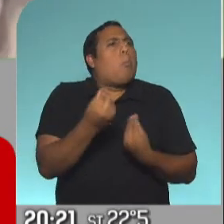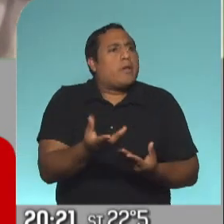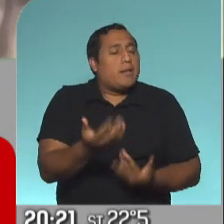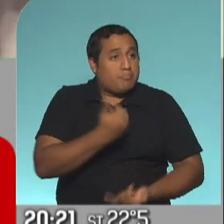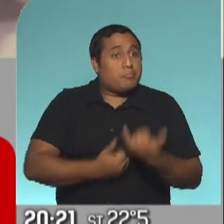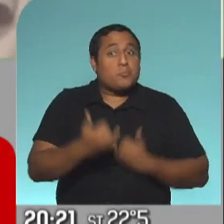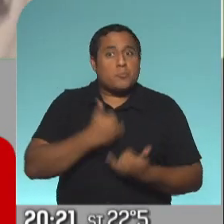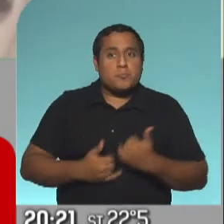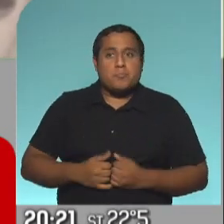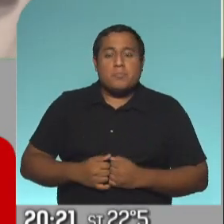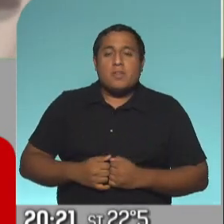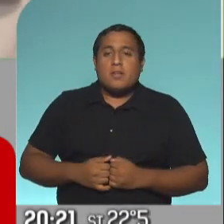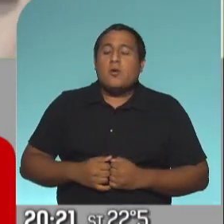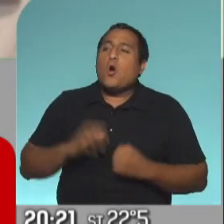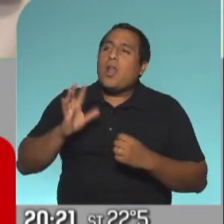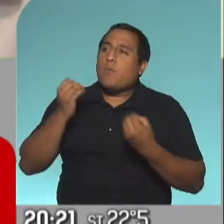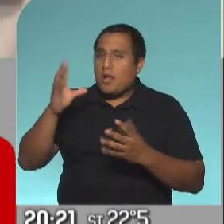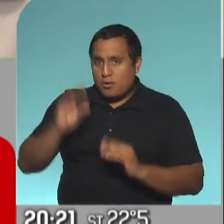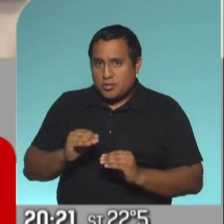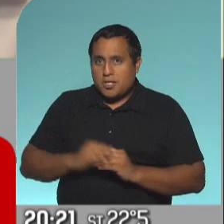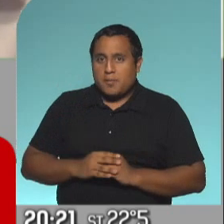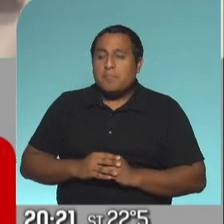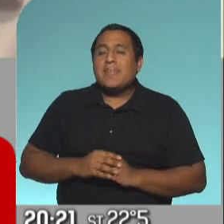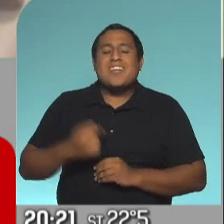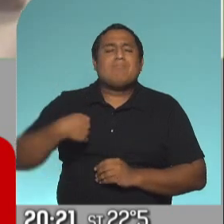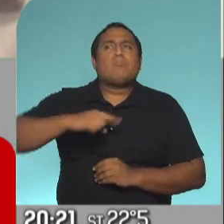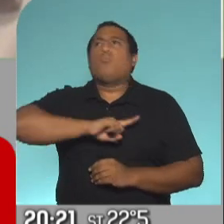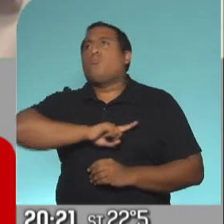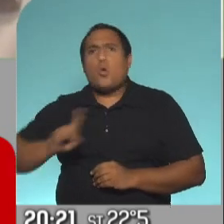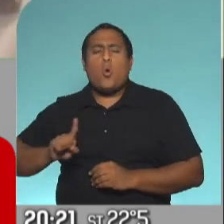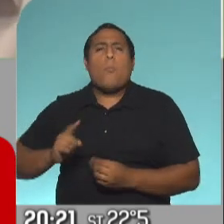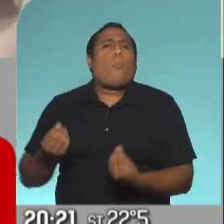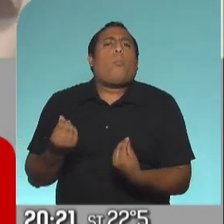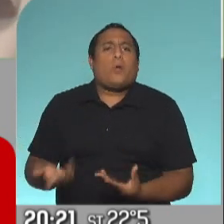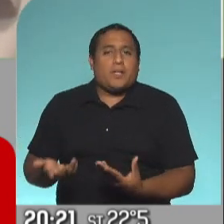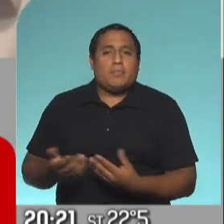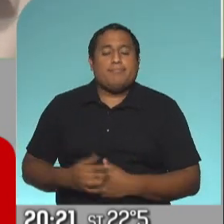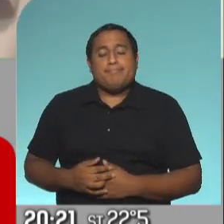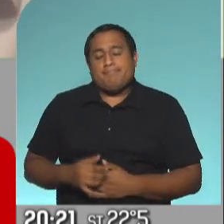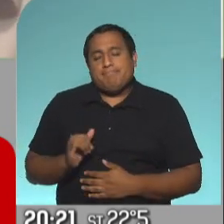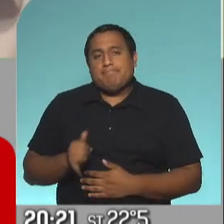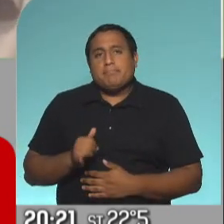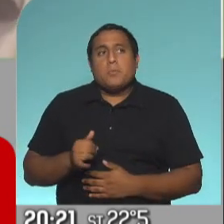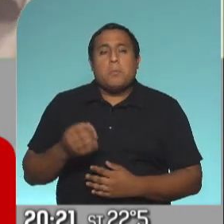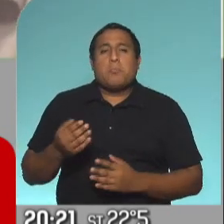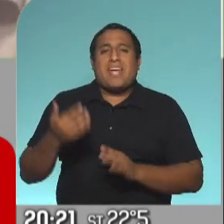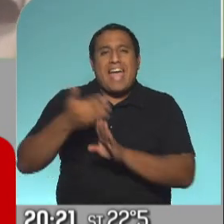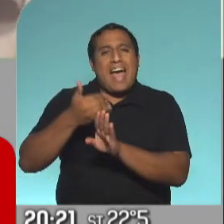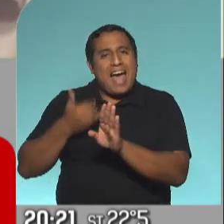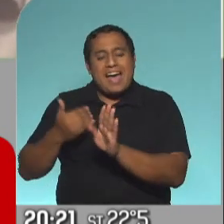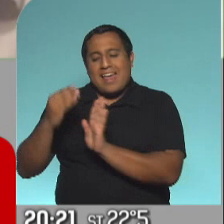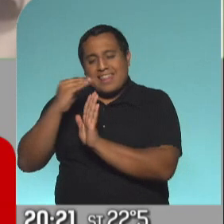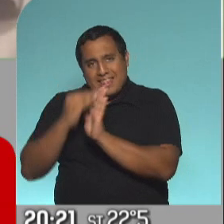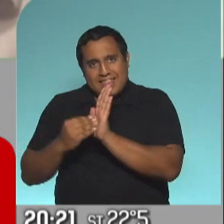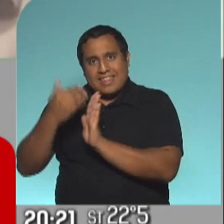¿Qué tal? Buenas Buenas noches. noches. La no adhesión, en primera instancia, obedece a un decreto previo